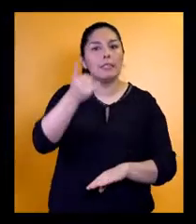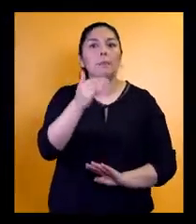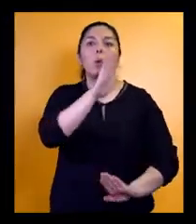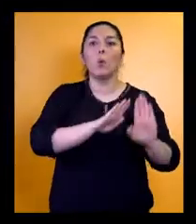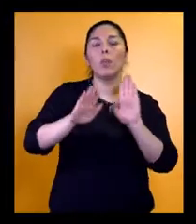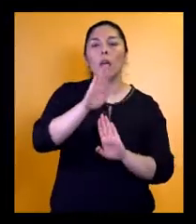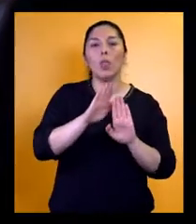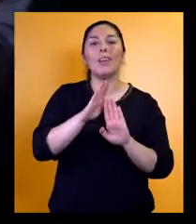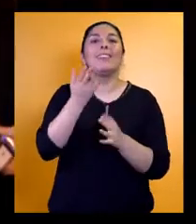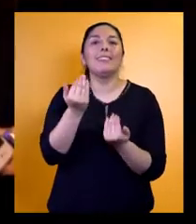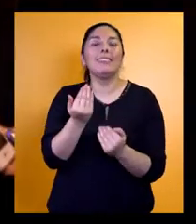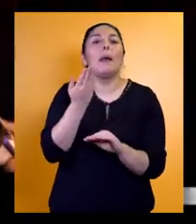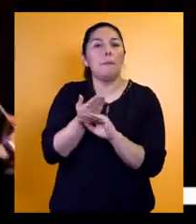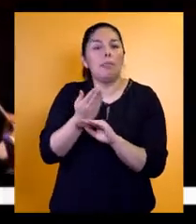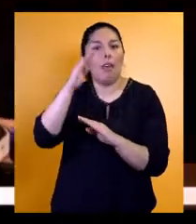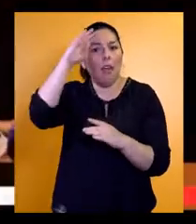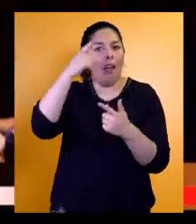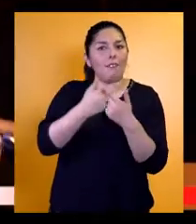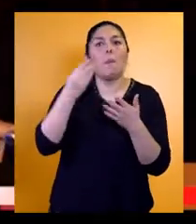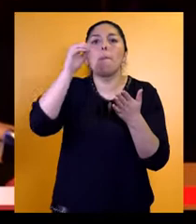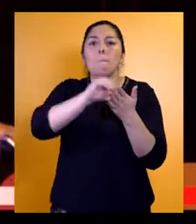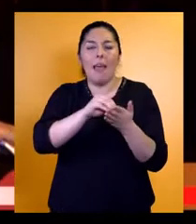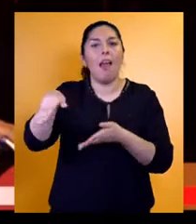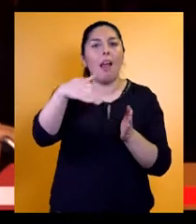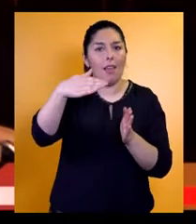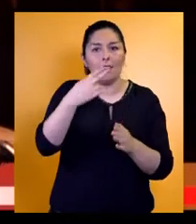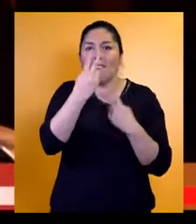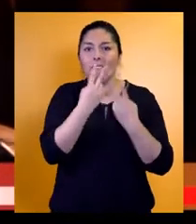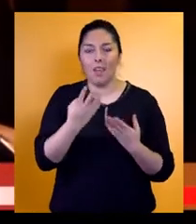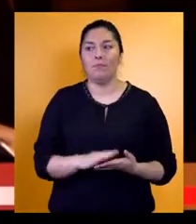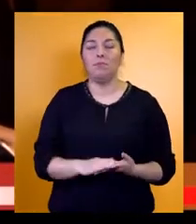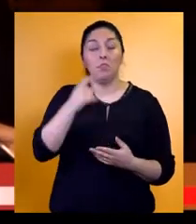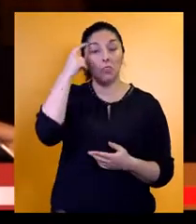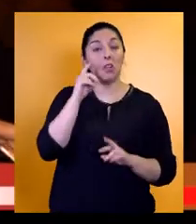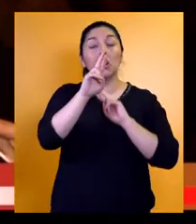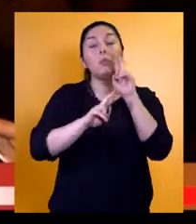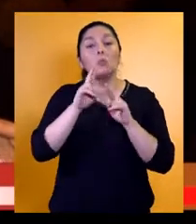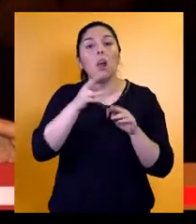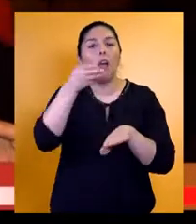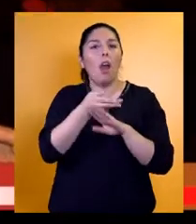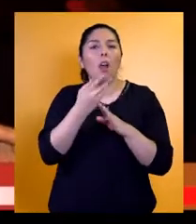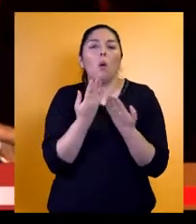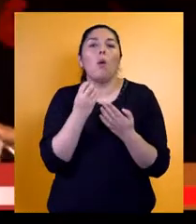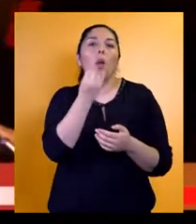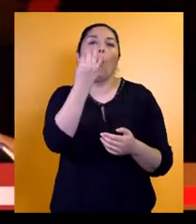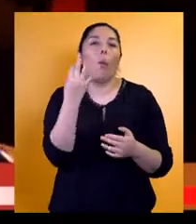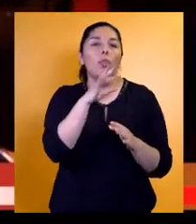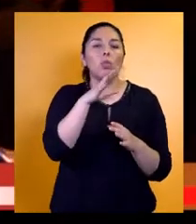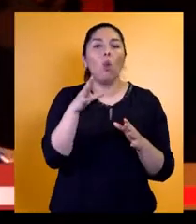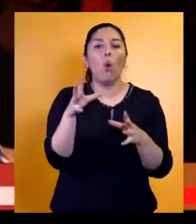presencia policial en las calles. Yo creo que lo más importante de estos operativos, más que los resultados en cifra de